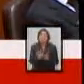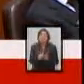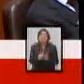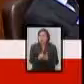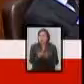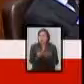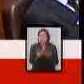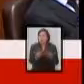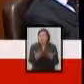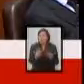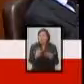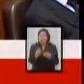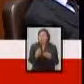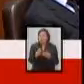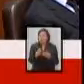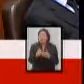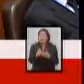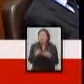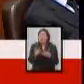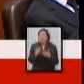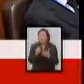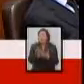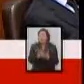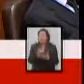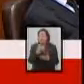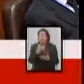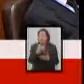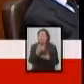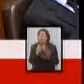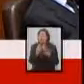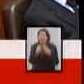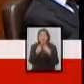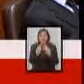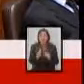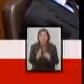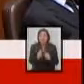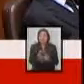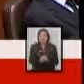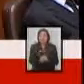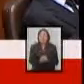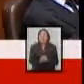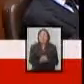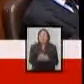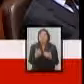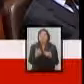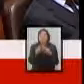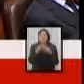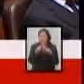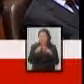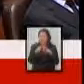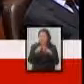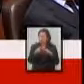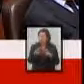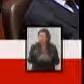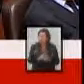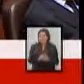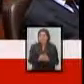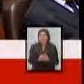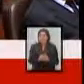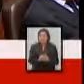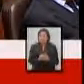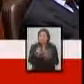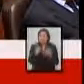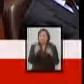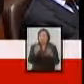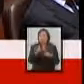las realizaciones de contextos anteriores que arrojaron como resultado de esta crisis, hay que investigarlo. Y estamos